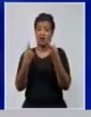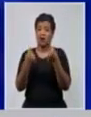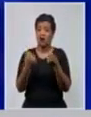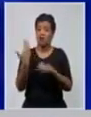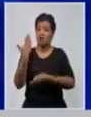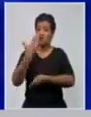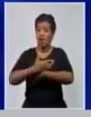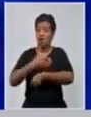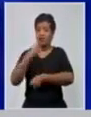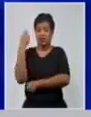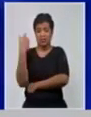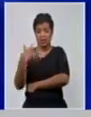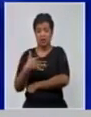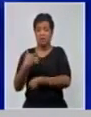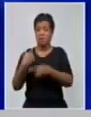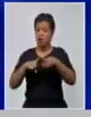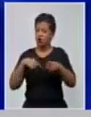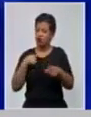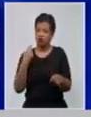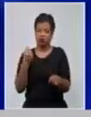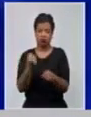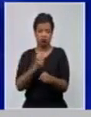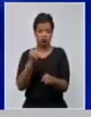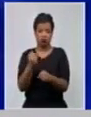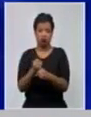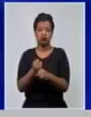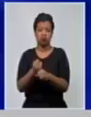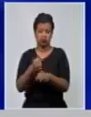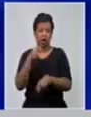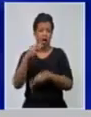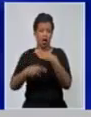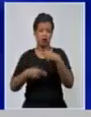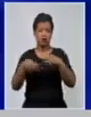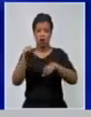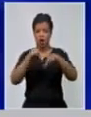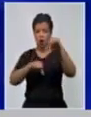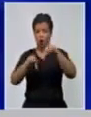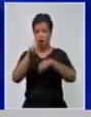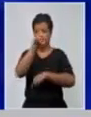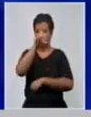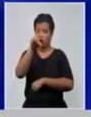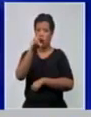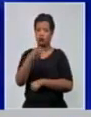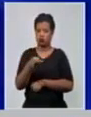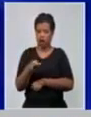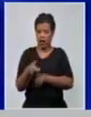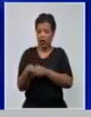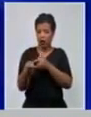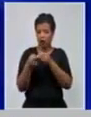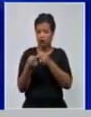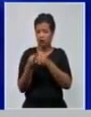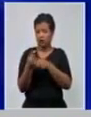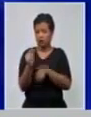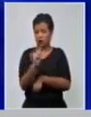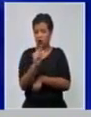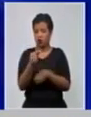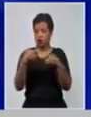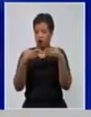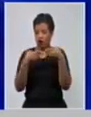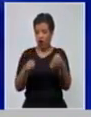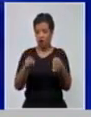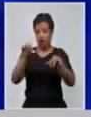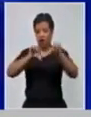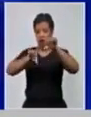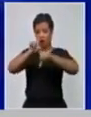muy costoso, pero se está trabajando y se va a hacer. En fechas próximas podremos informar la apertura de algunos de